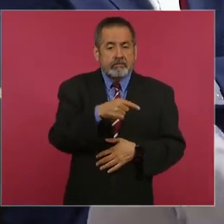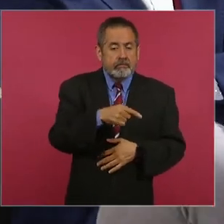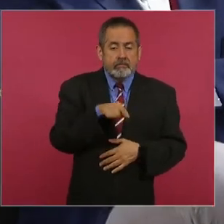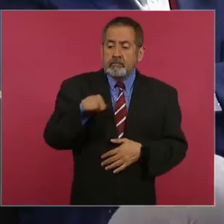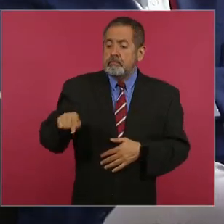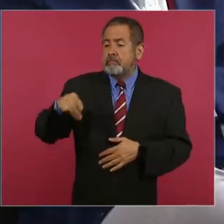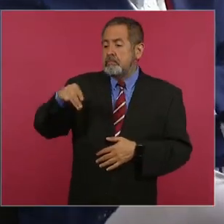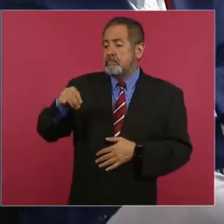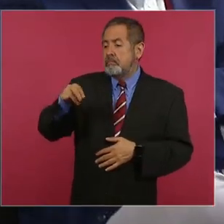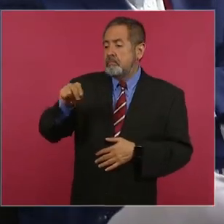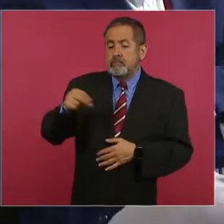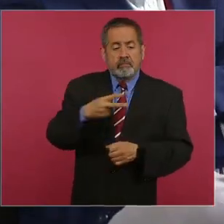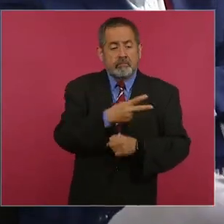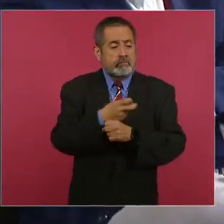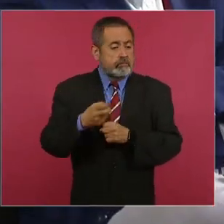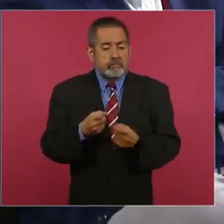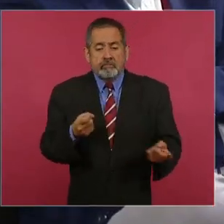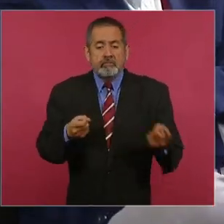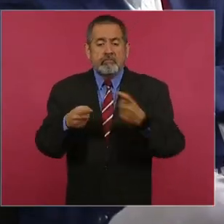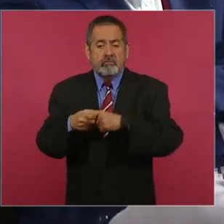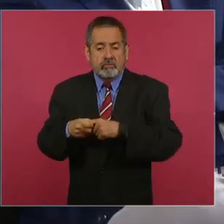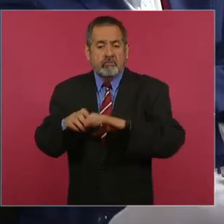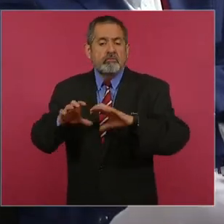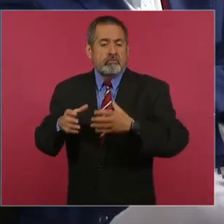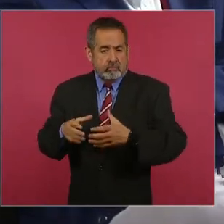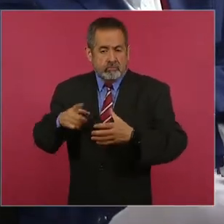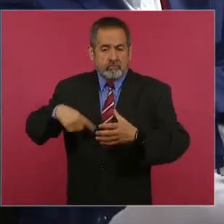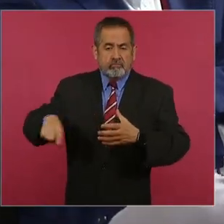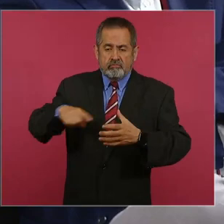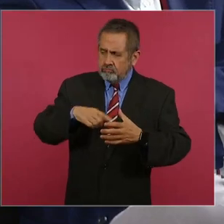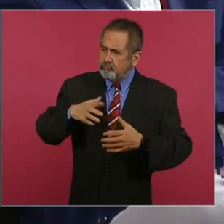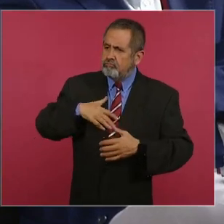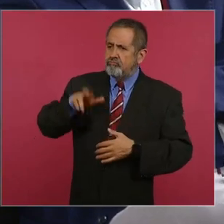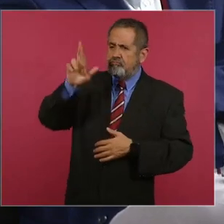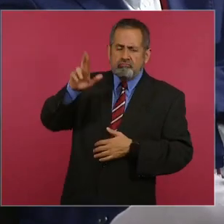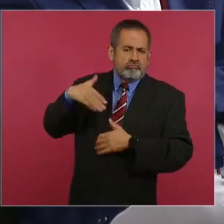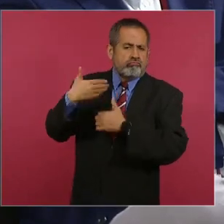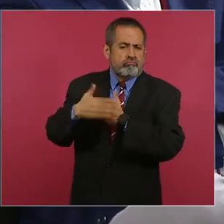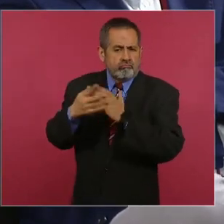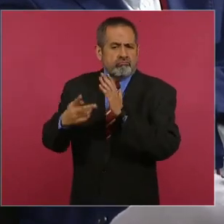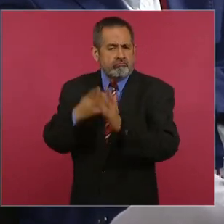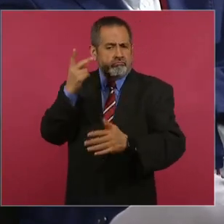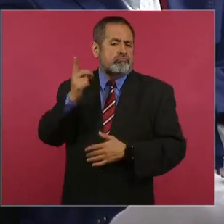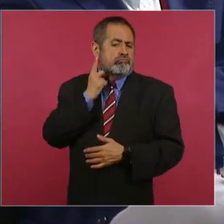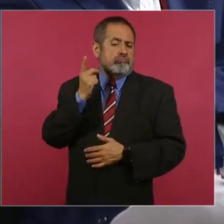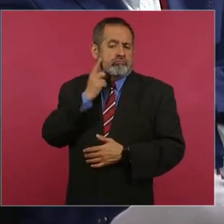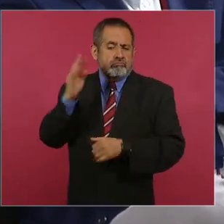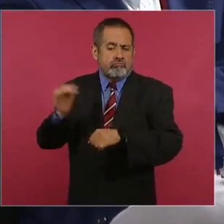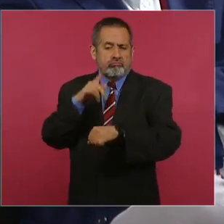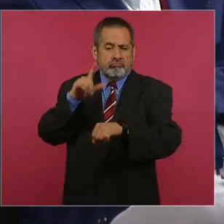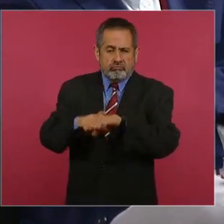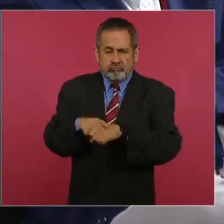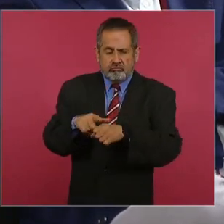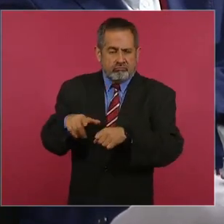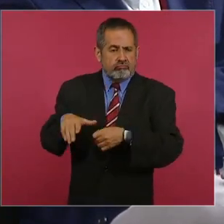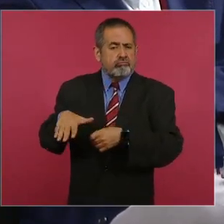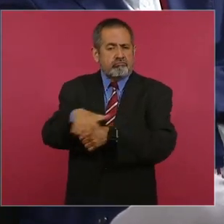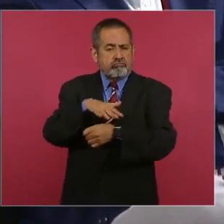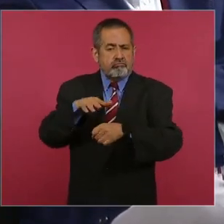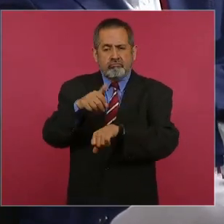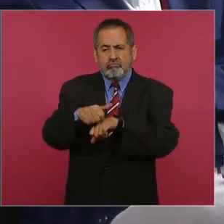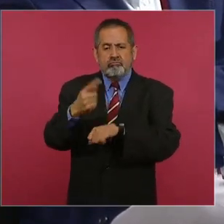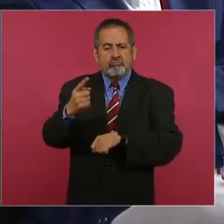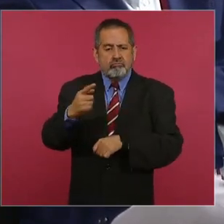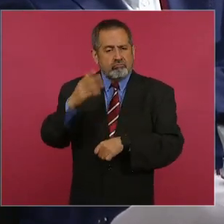morena se inscribió al proceso interno del partido para buscar la diputación federal por el distrito uno con